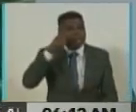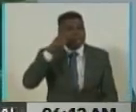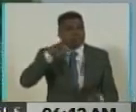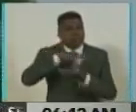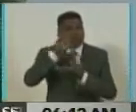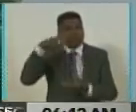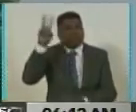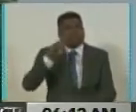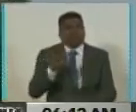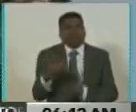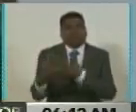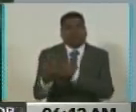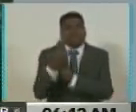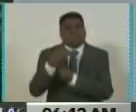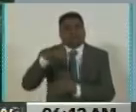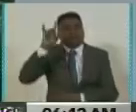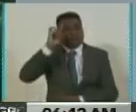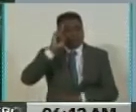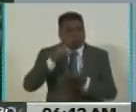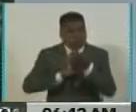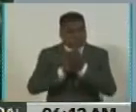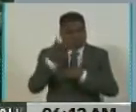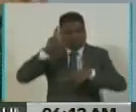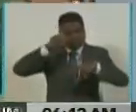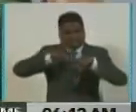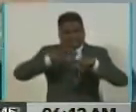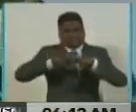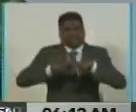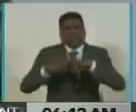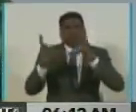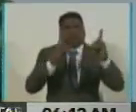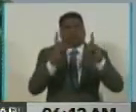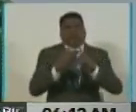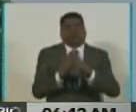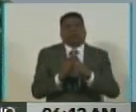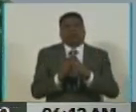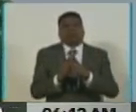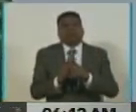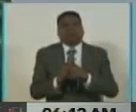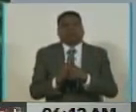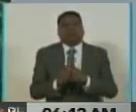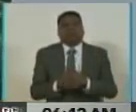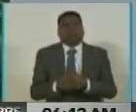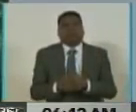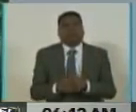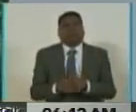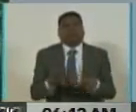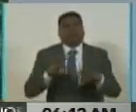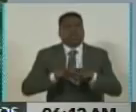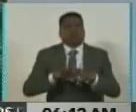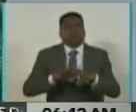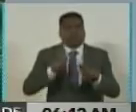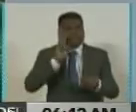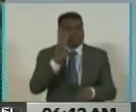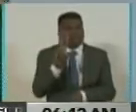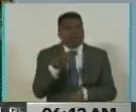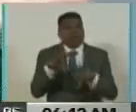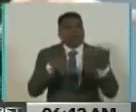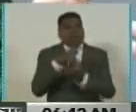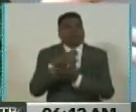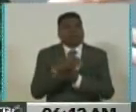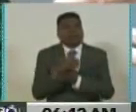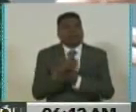tengo que derrotar, ¿verdad? Tú no te puedes sentar, vamos a arreglar los problemas que tienes tú con tu pareja en tu casa. Y cuando tratas de arreglar los problemas en la casa, lo que estás